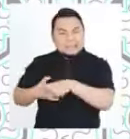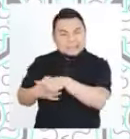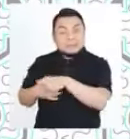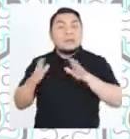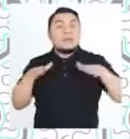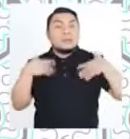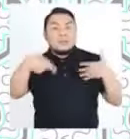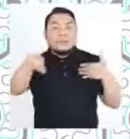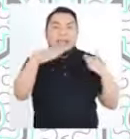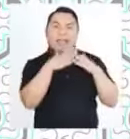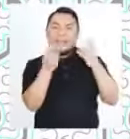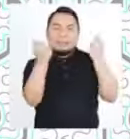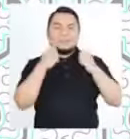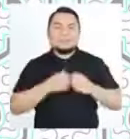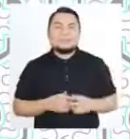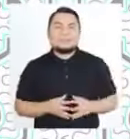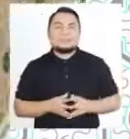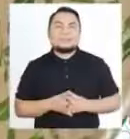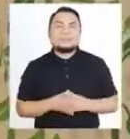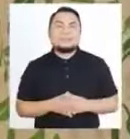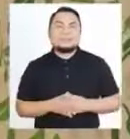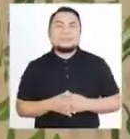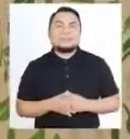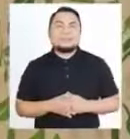a sus casas llegarán muy rápido.